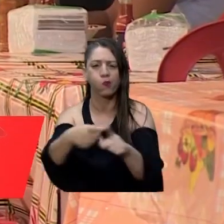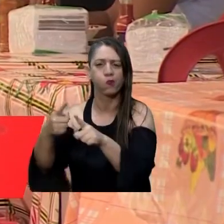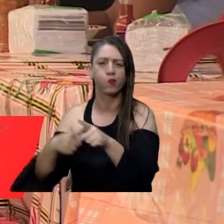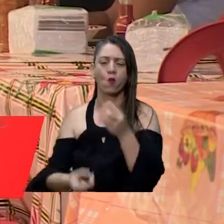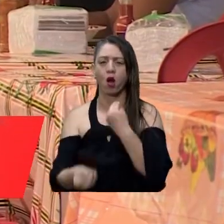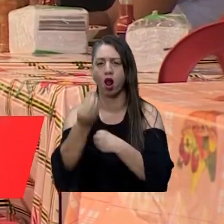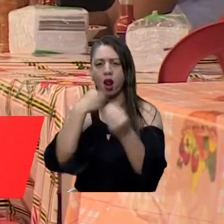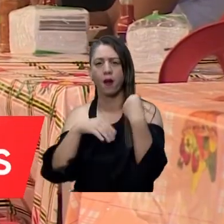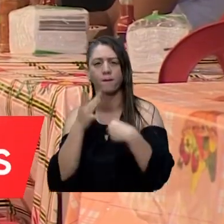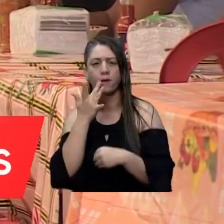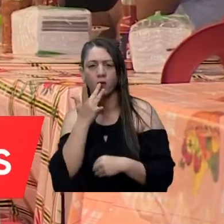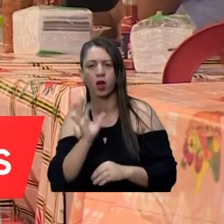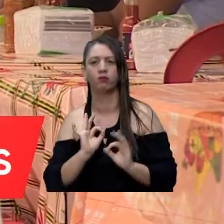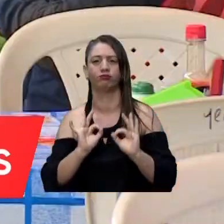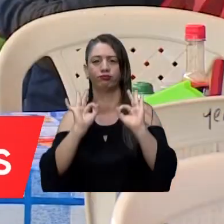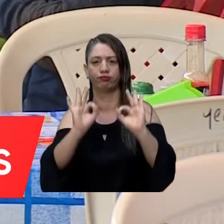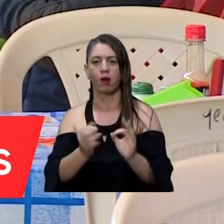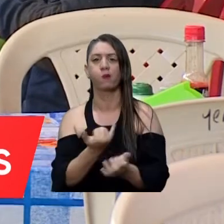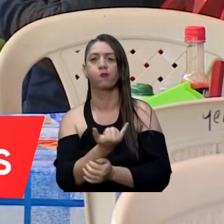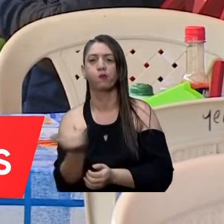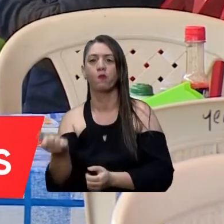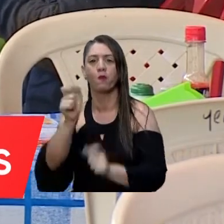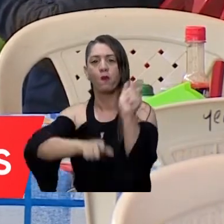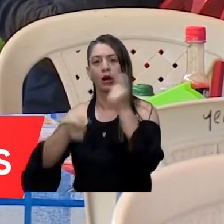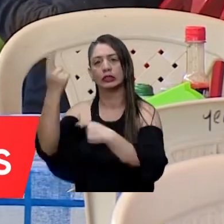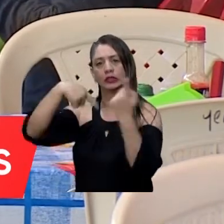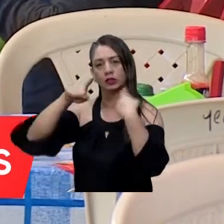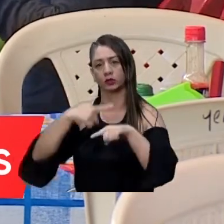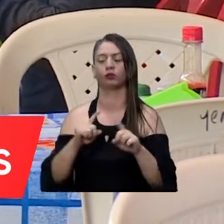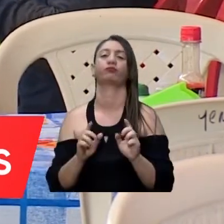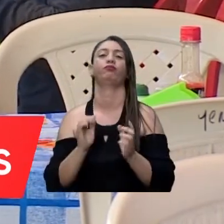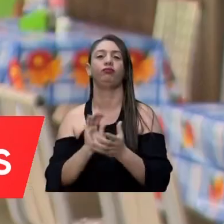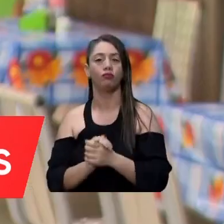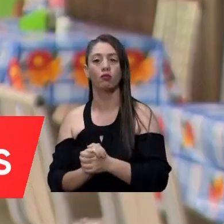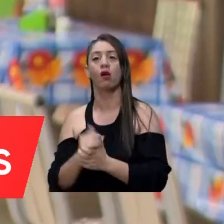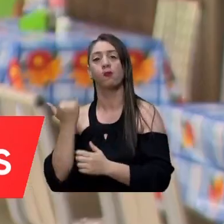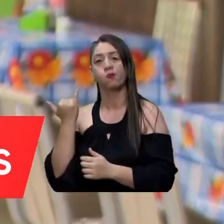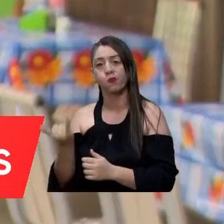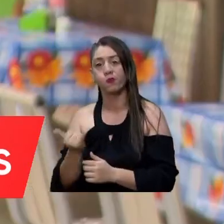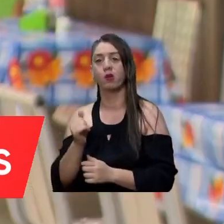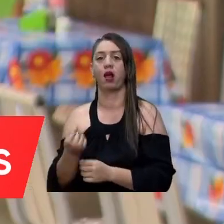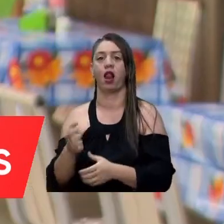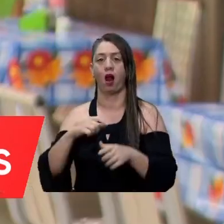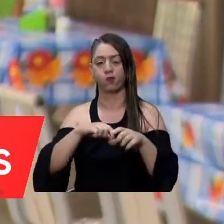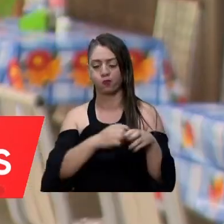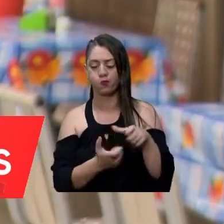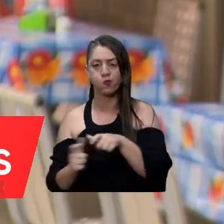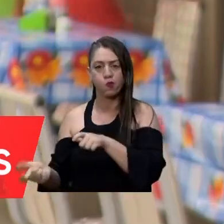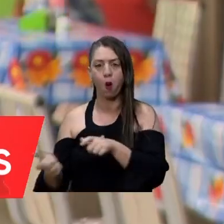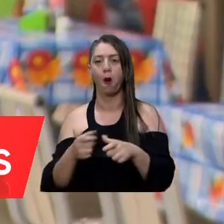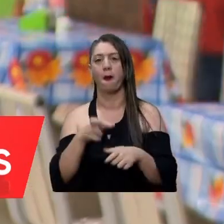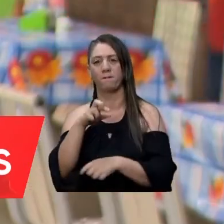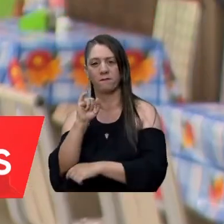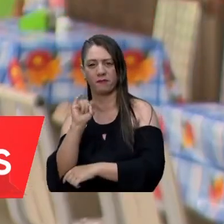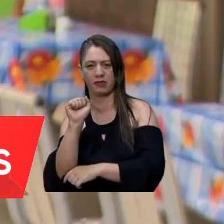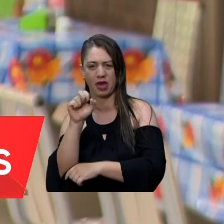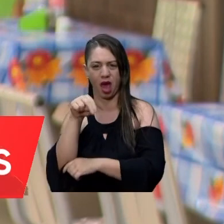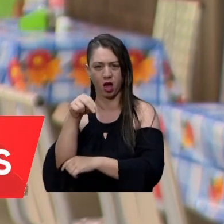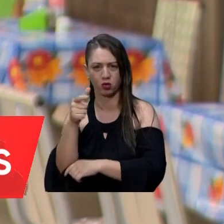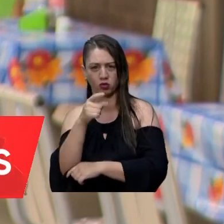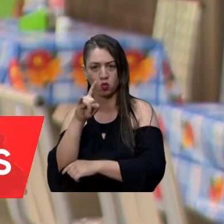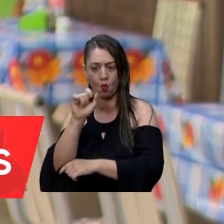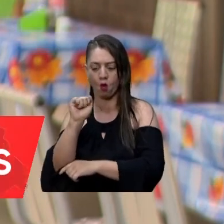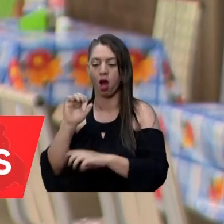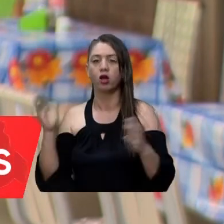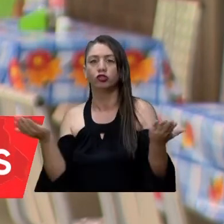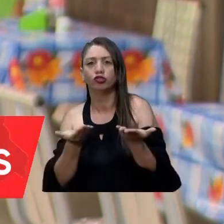sido transformado para albergar a más turistas. Como es el piajuil, la almeja, la piangua, que son platos que se